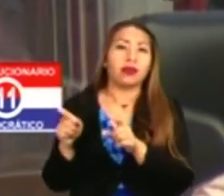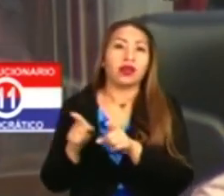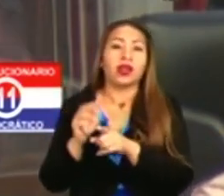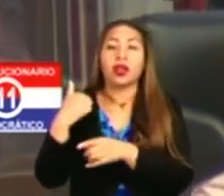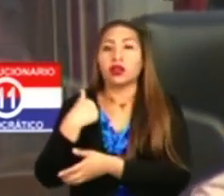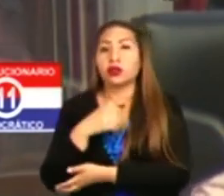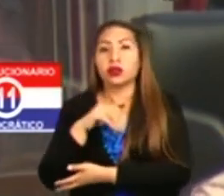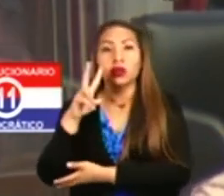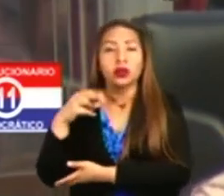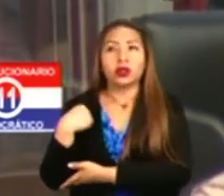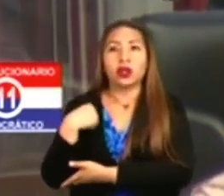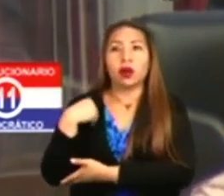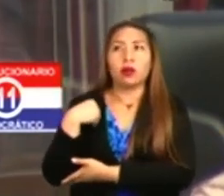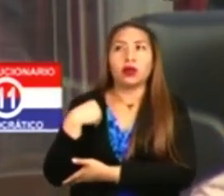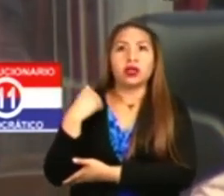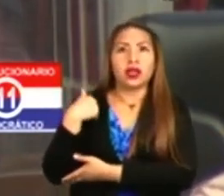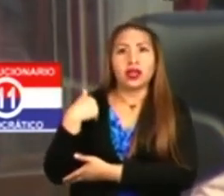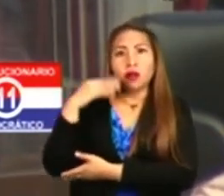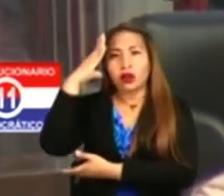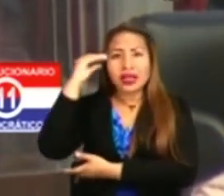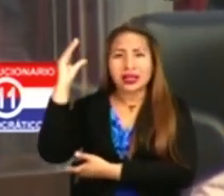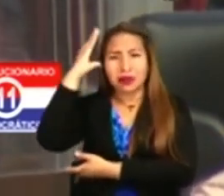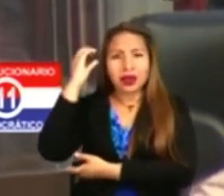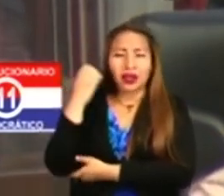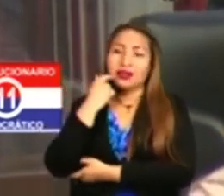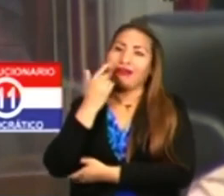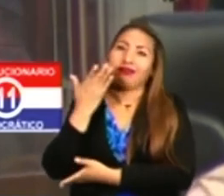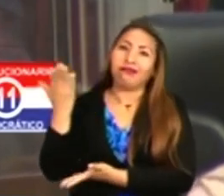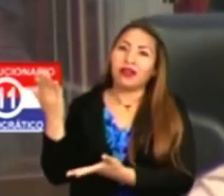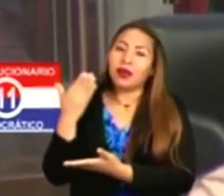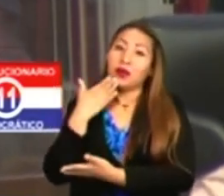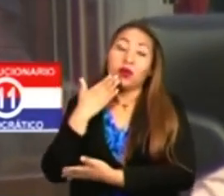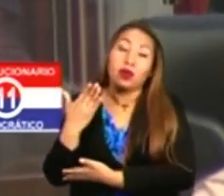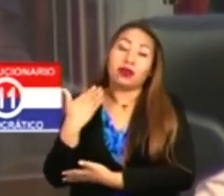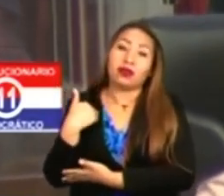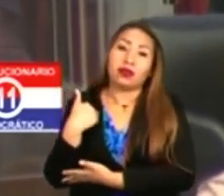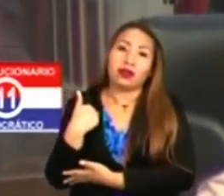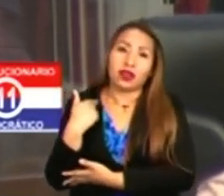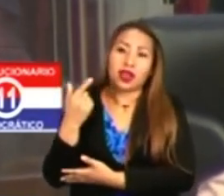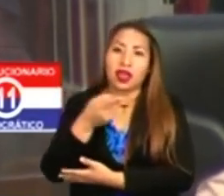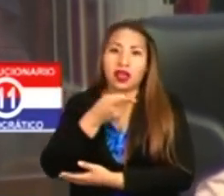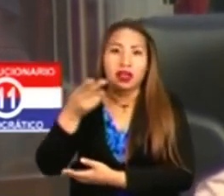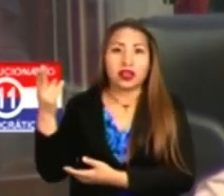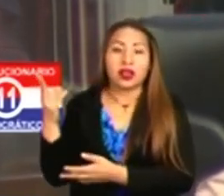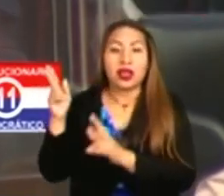Bueno, imagínense si le hubieran hecho caso a esas personas. Hoy no tendríamos los